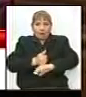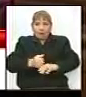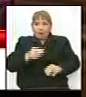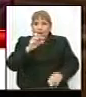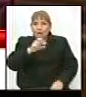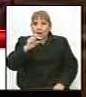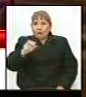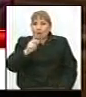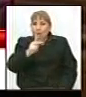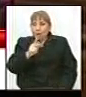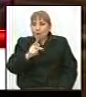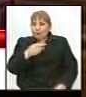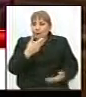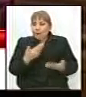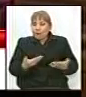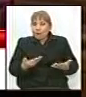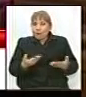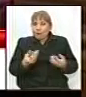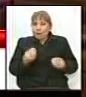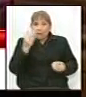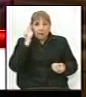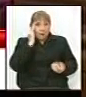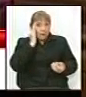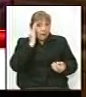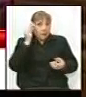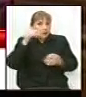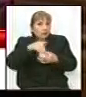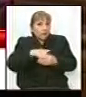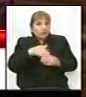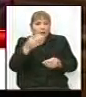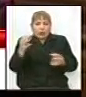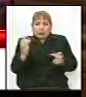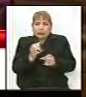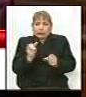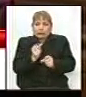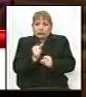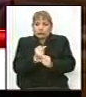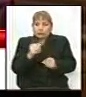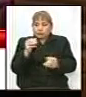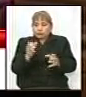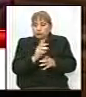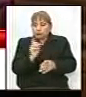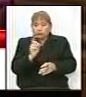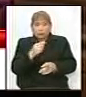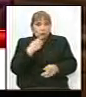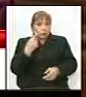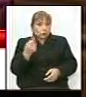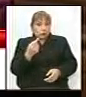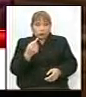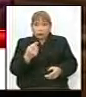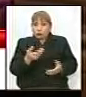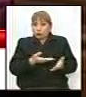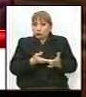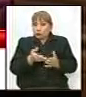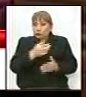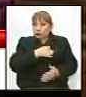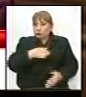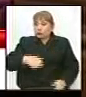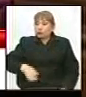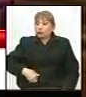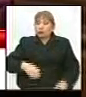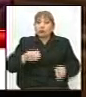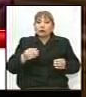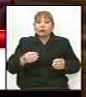PPK, y hemos visto cómo fue el proceso electoral tan apretado de votos que hubo, no solamente en el ámbito presidencial, sino en el